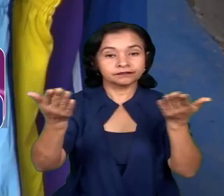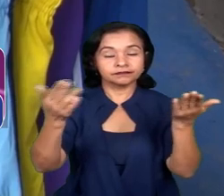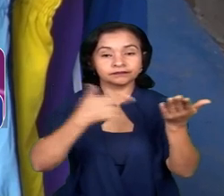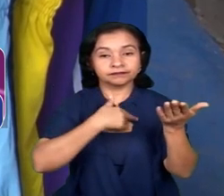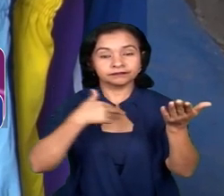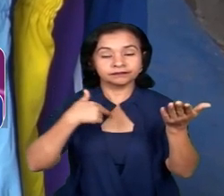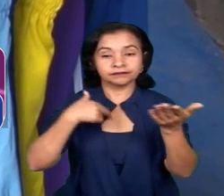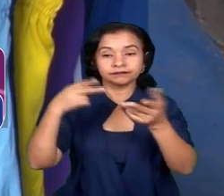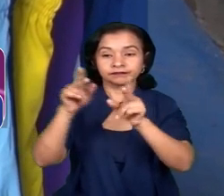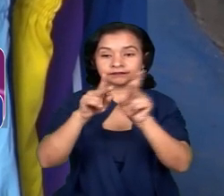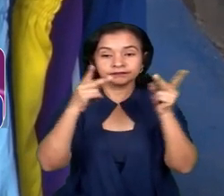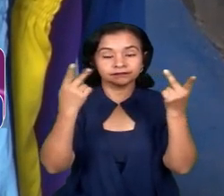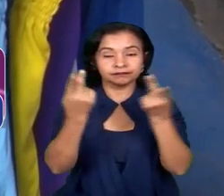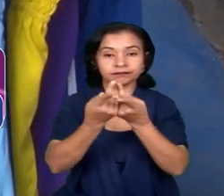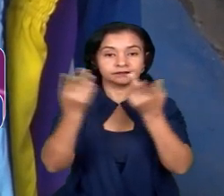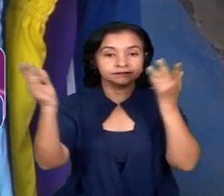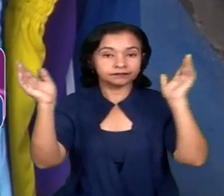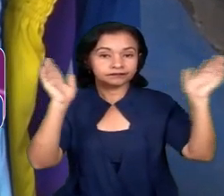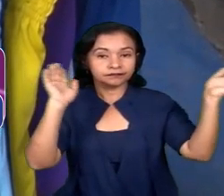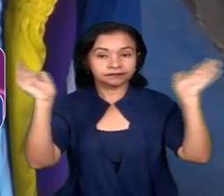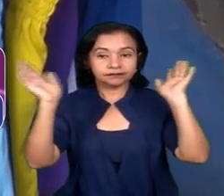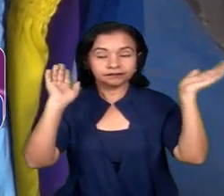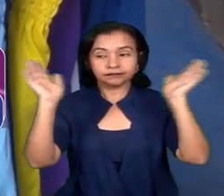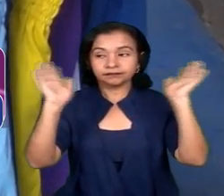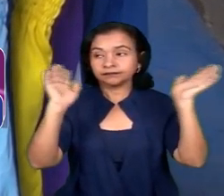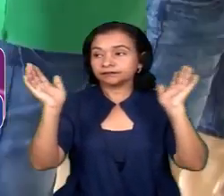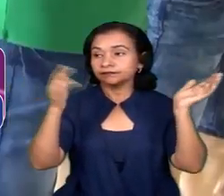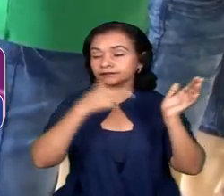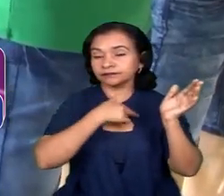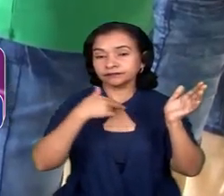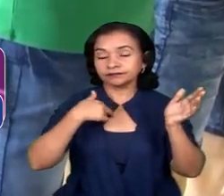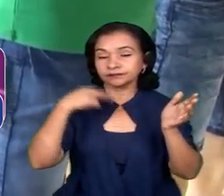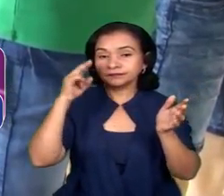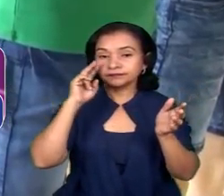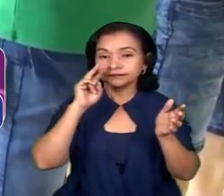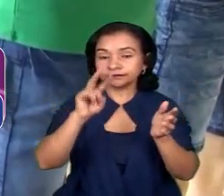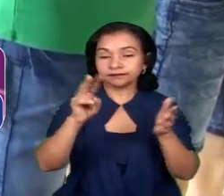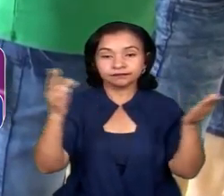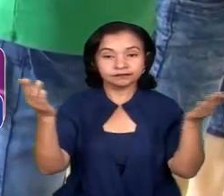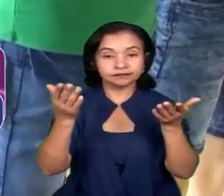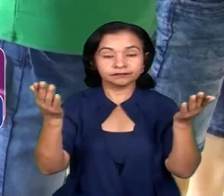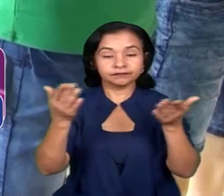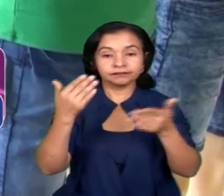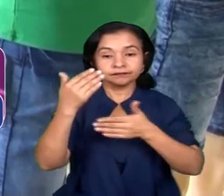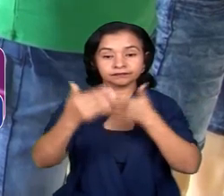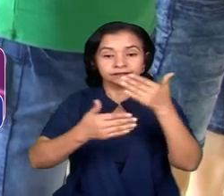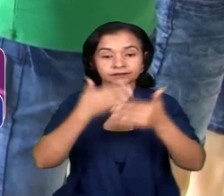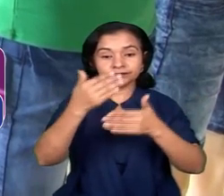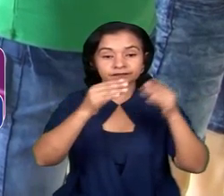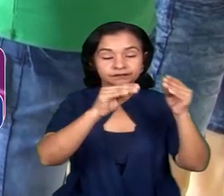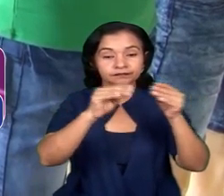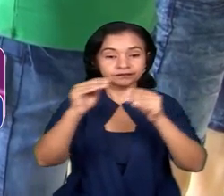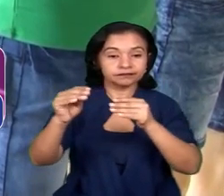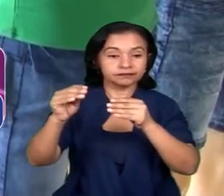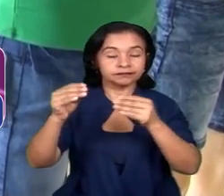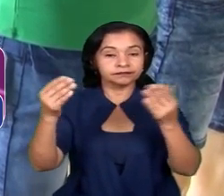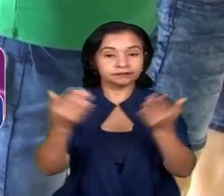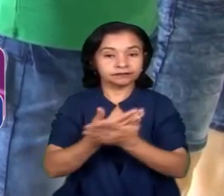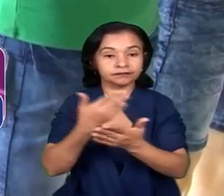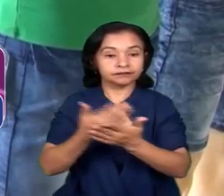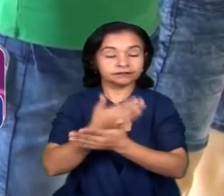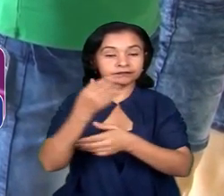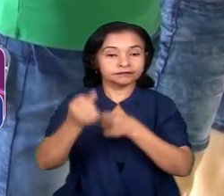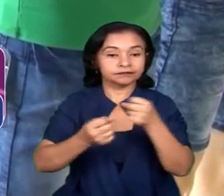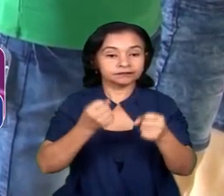bajar a la población y a los comerciantes, porque nosotros hemos venido también viendo cómo hemos venido preparando en este tiempo. Nosotros